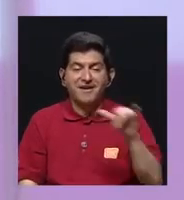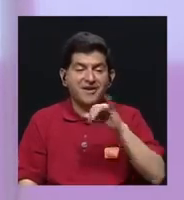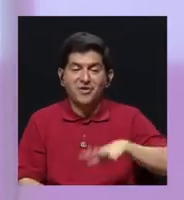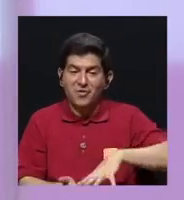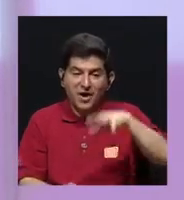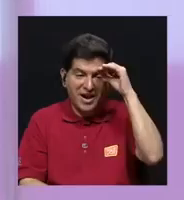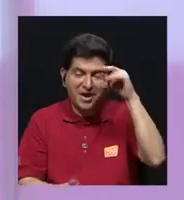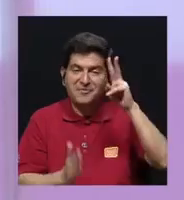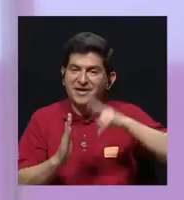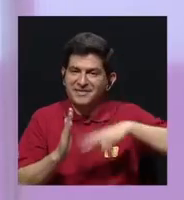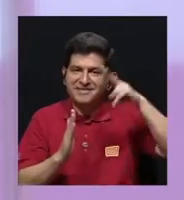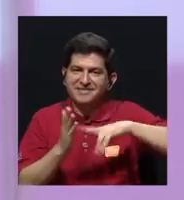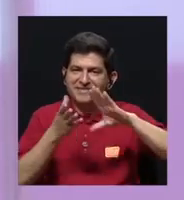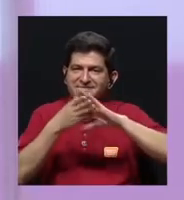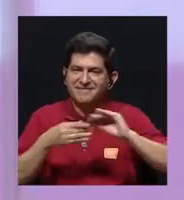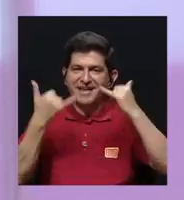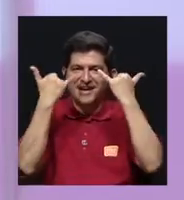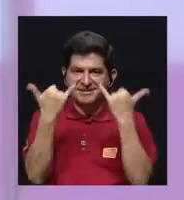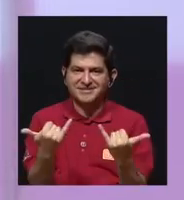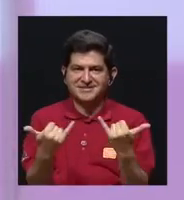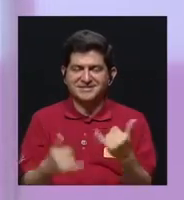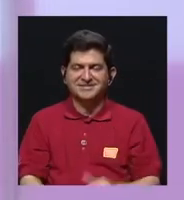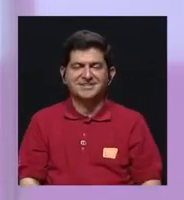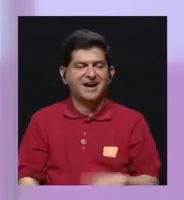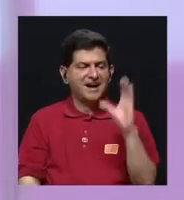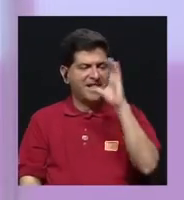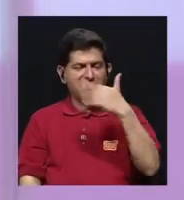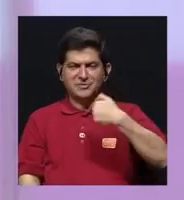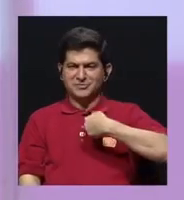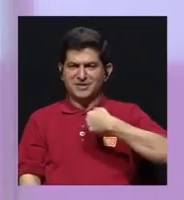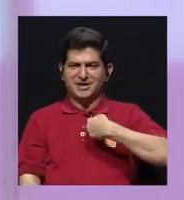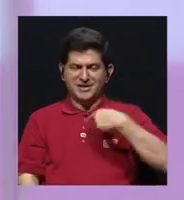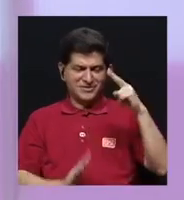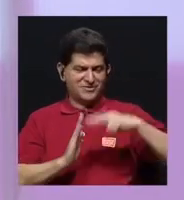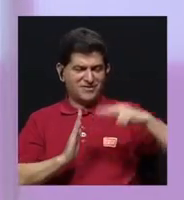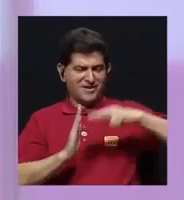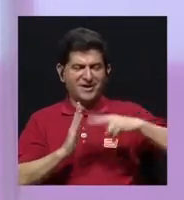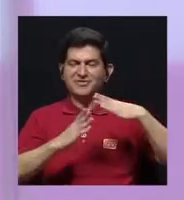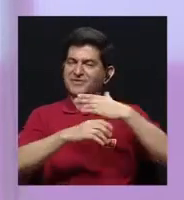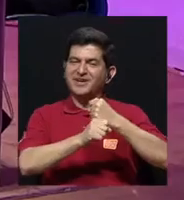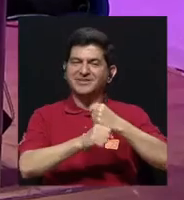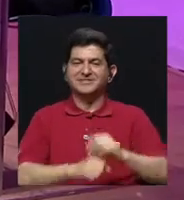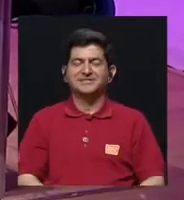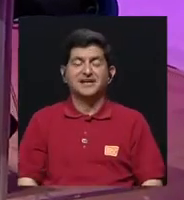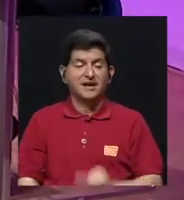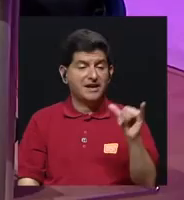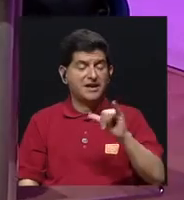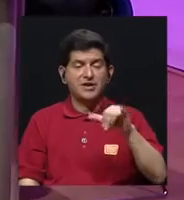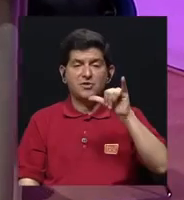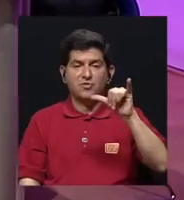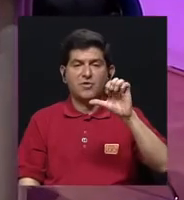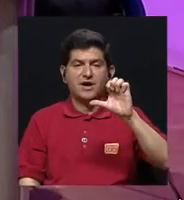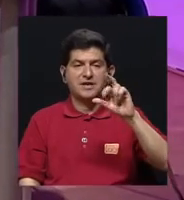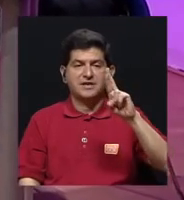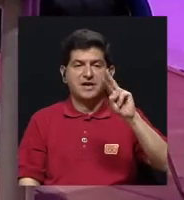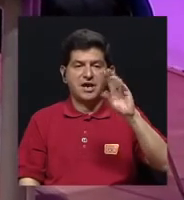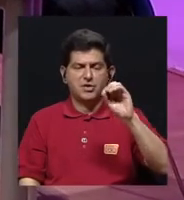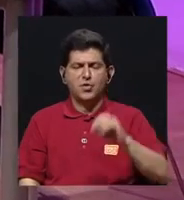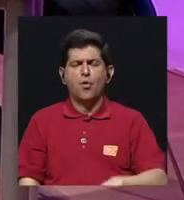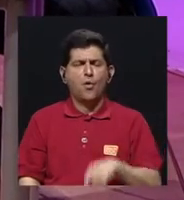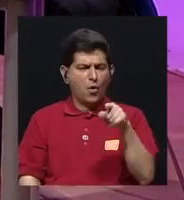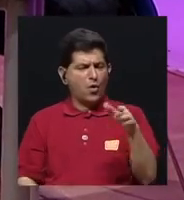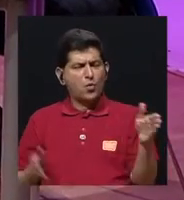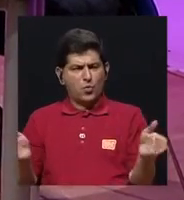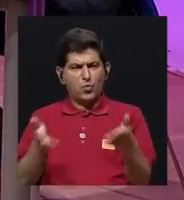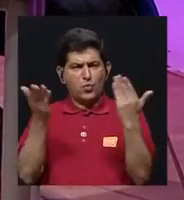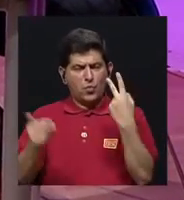aprendiendo a leer cuentos. O sea, ya él me buscaba a mí para que leyera un cuento. Y mi yerno también se sentía muy motivado,